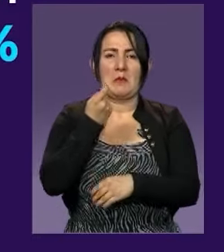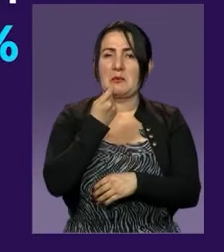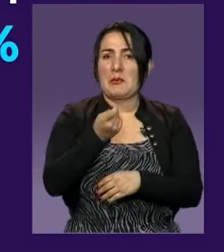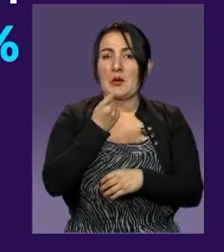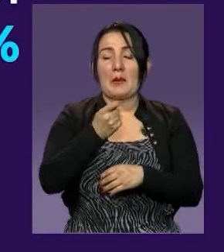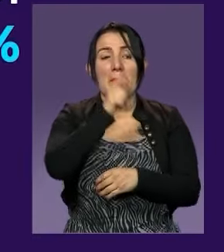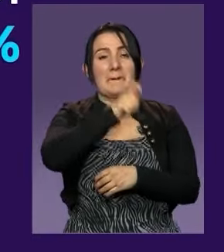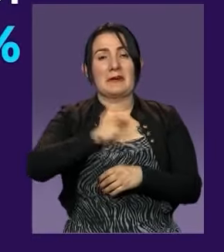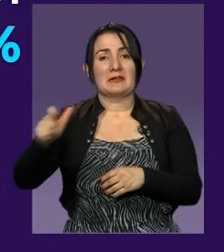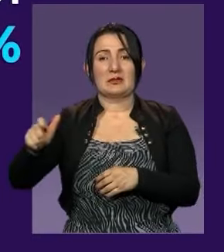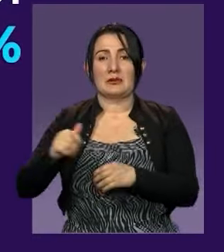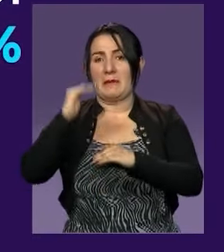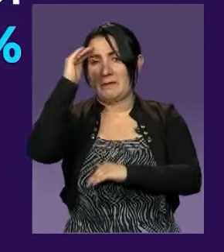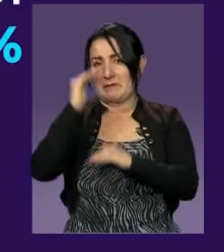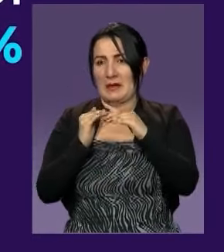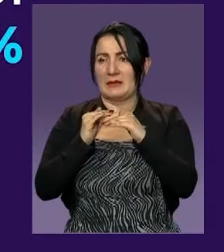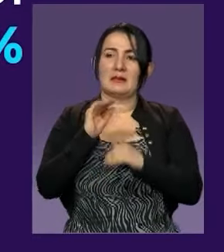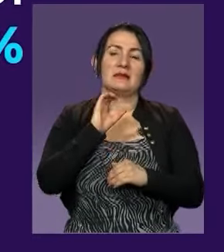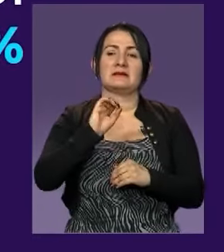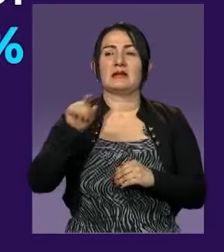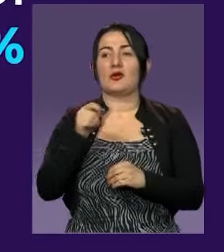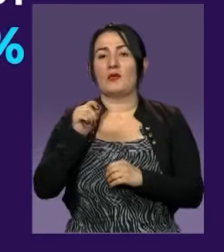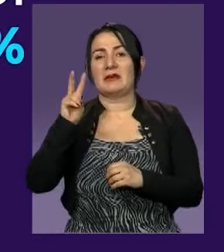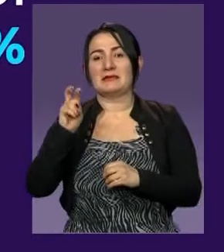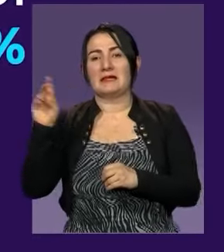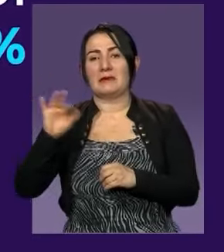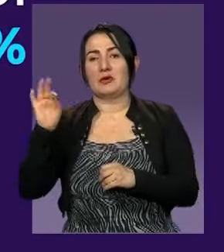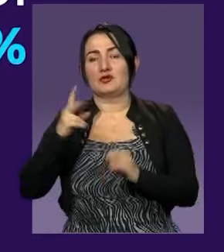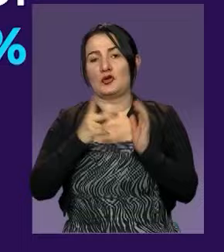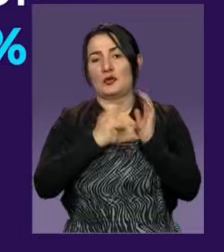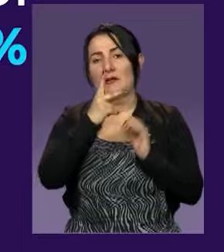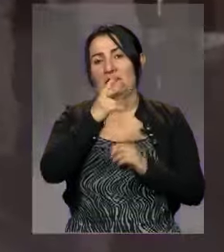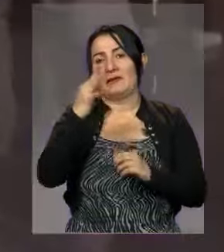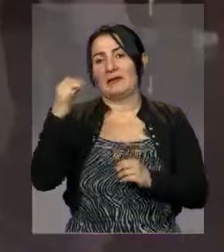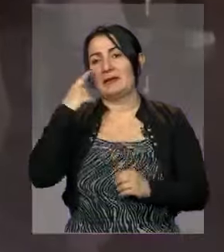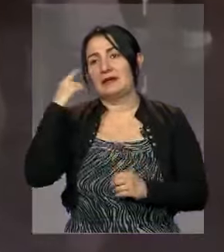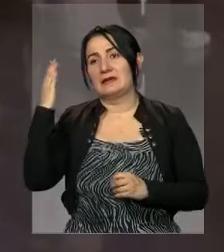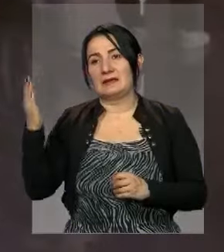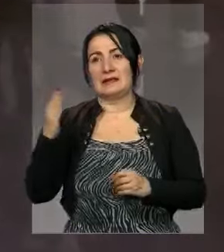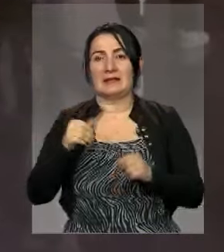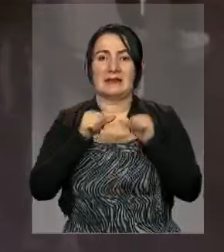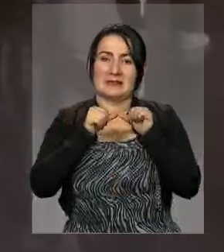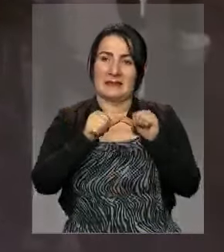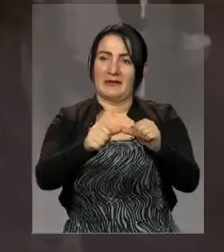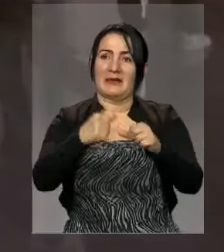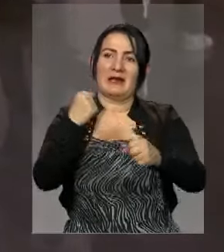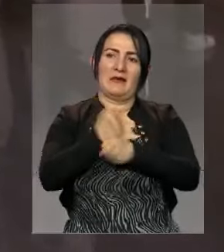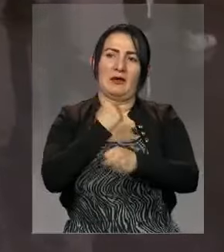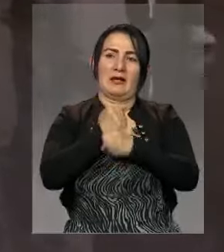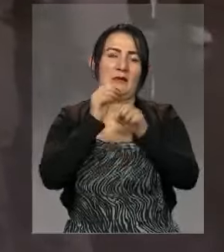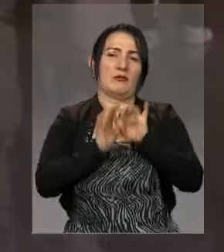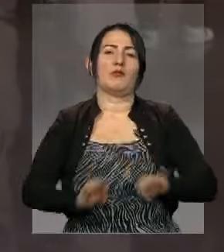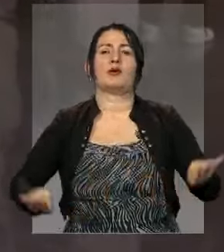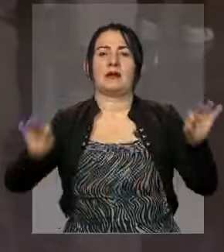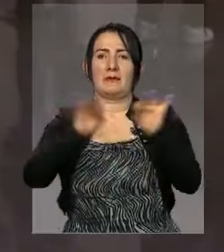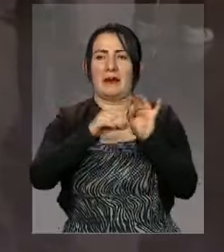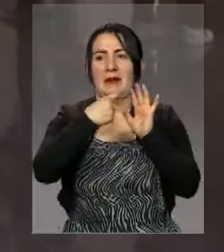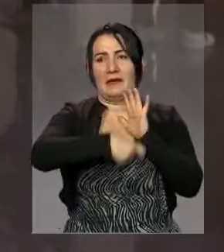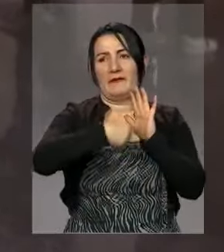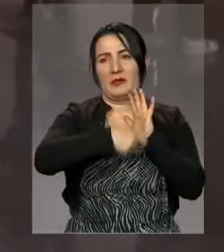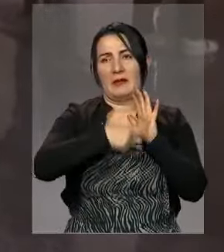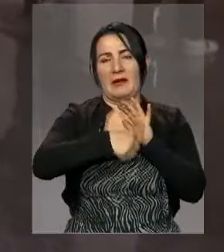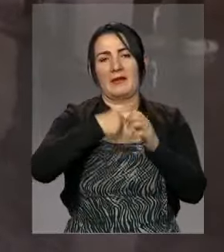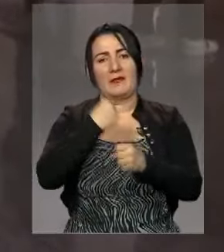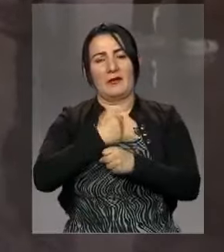por persona cayó a menos del 0,7% en 2023. La estabilidad laboral también es muy importante para la reforma